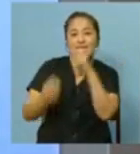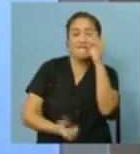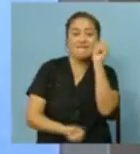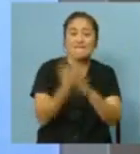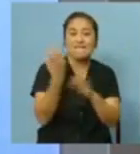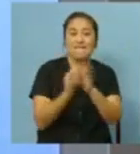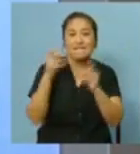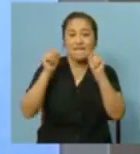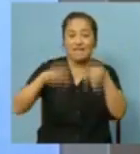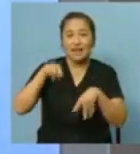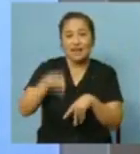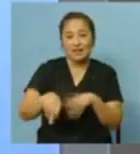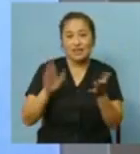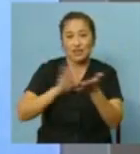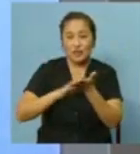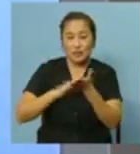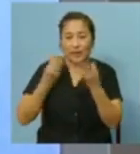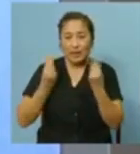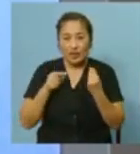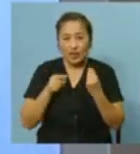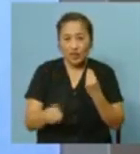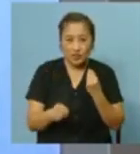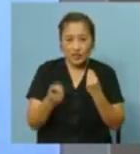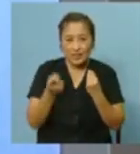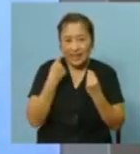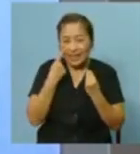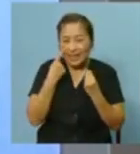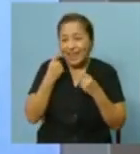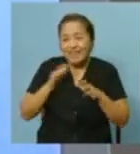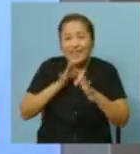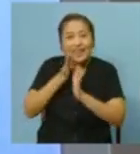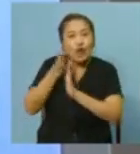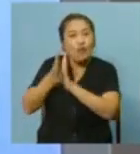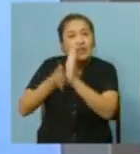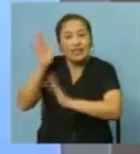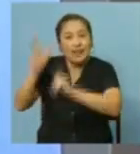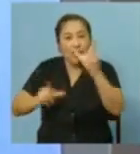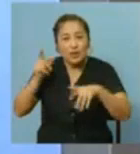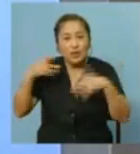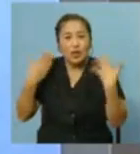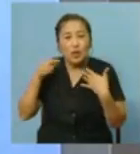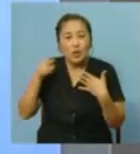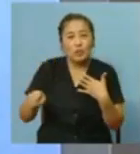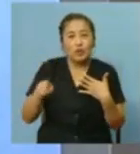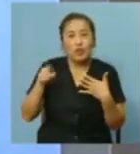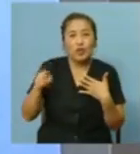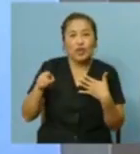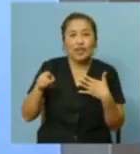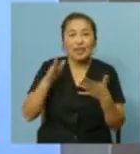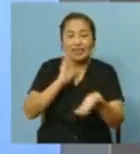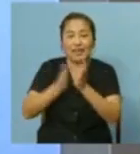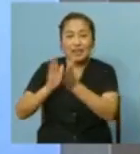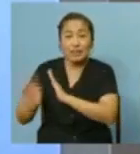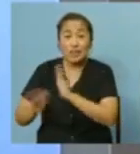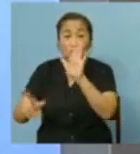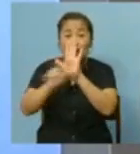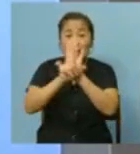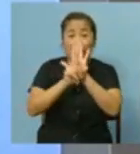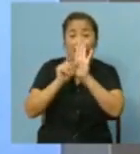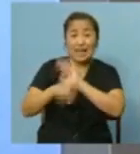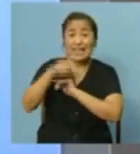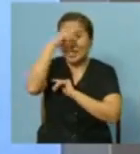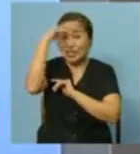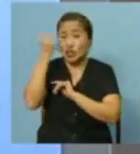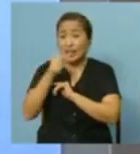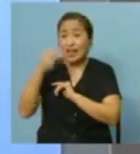pero que fundamentalmente tiene que ver también con una cuestión de sensibilidad y tuve la oportunidad durante el tratamiento de la ley nacional de